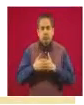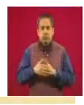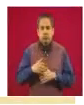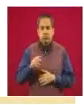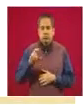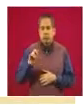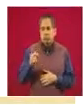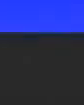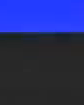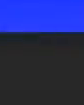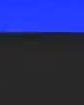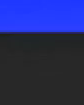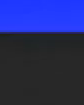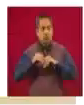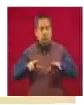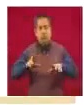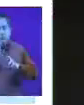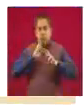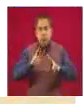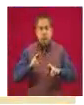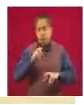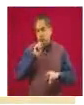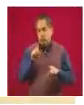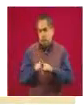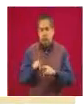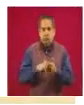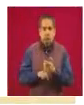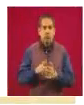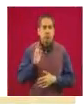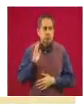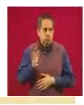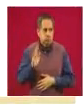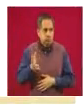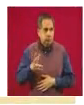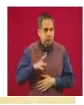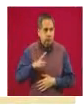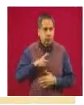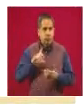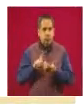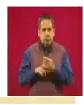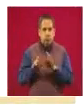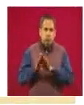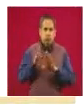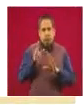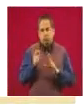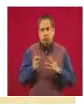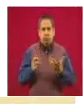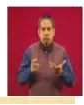de julio y así sucesivamente hemos logrado que haya un permanente